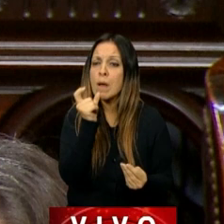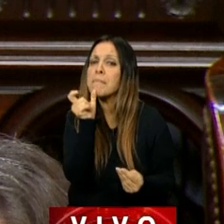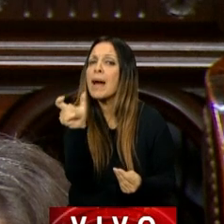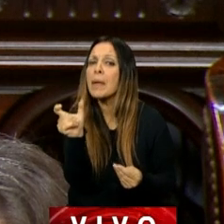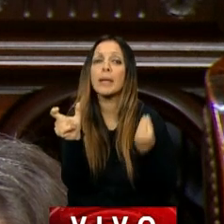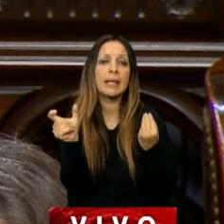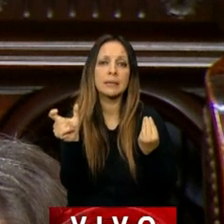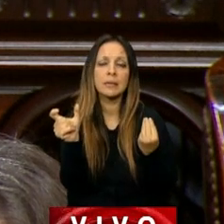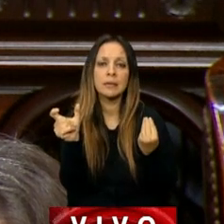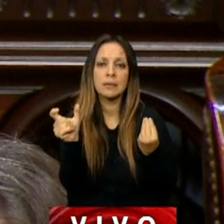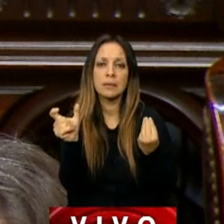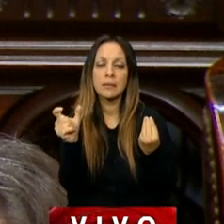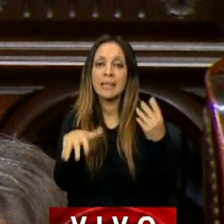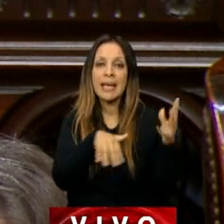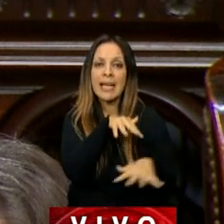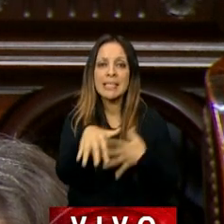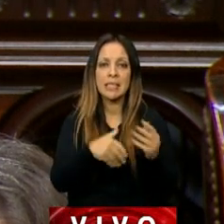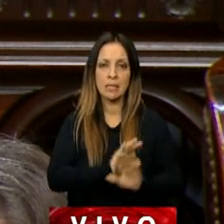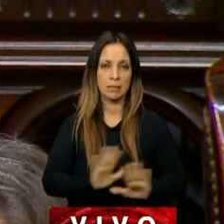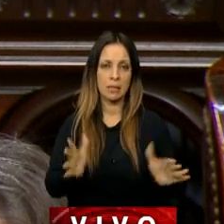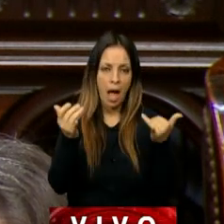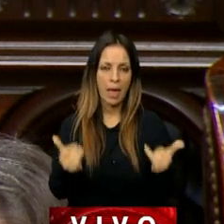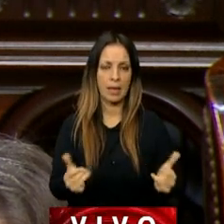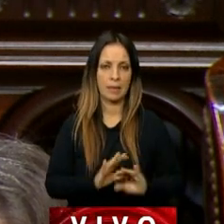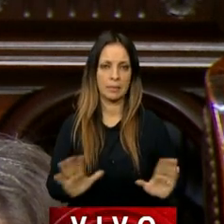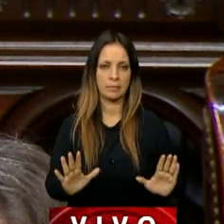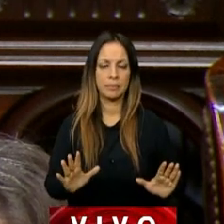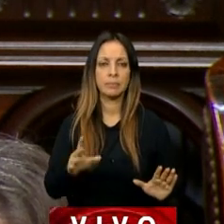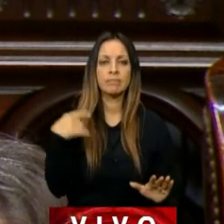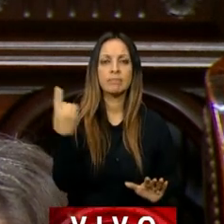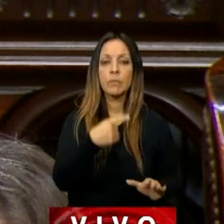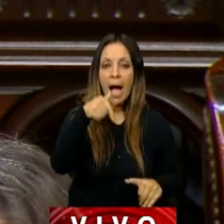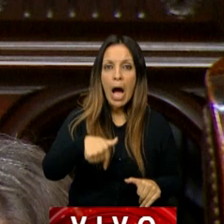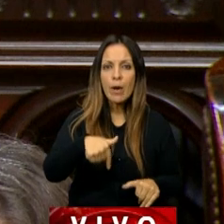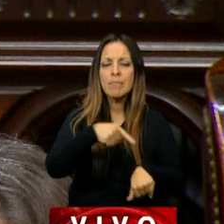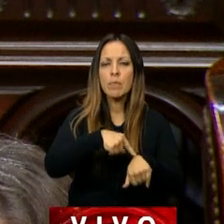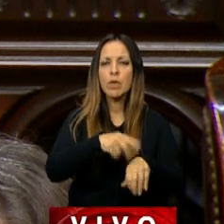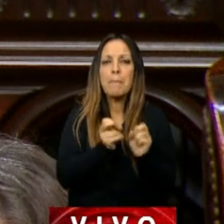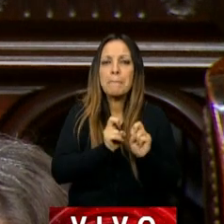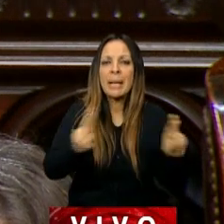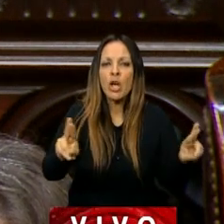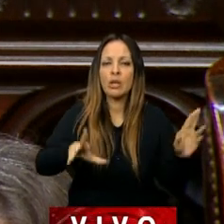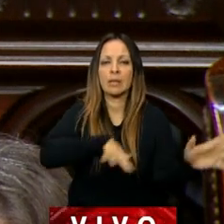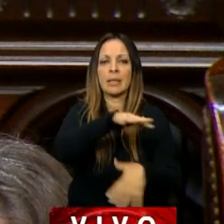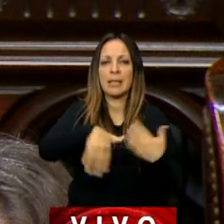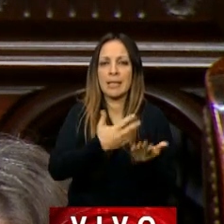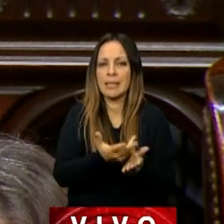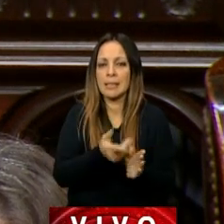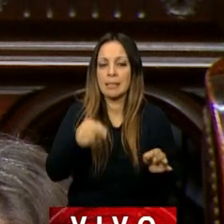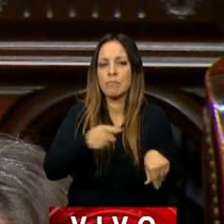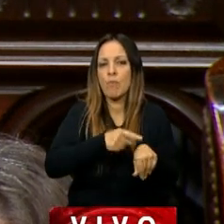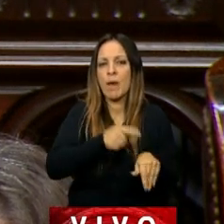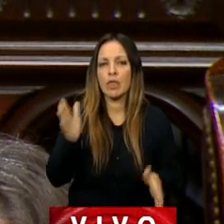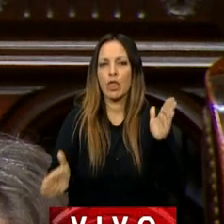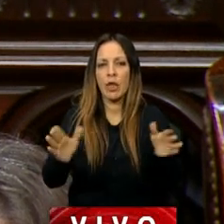palabra, y es la palabra crisis. Presidente, estamos atravesando una de las peores crisis que nos han tocado vivir en